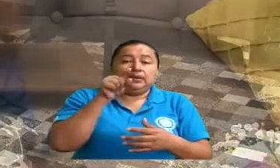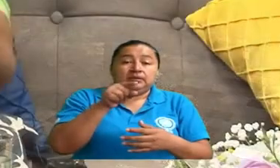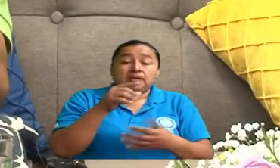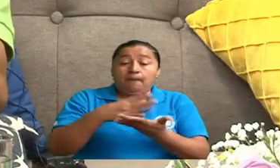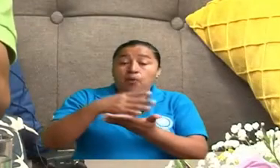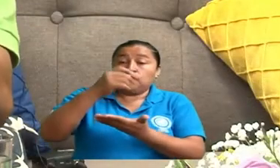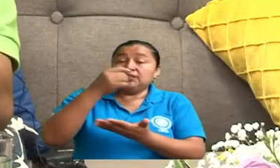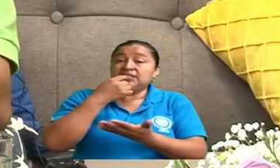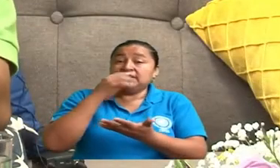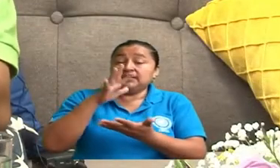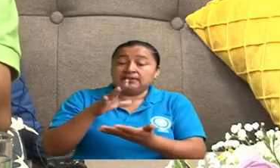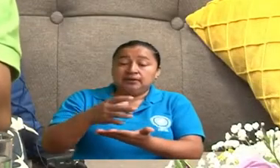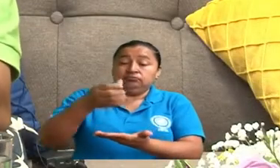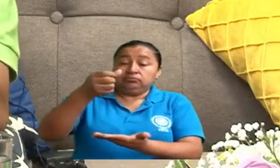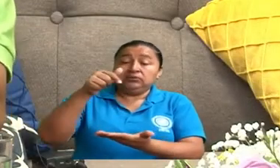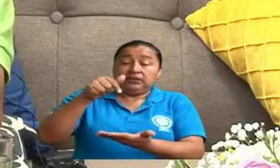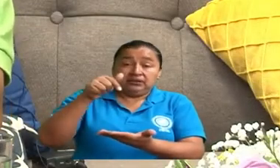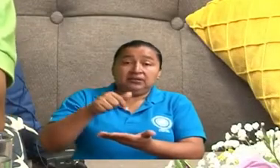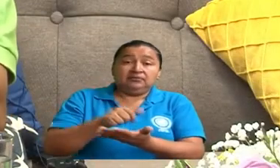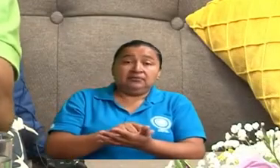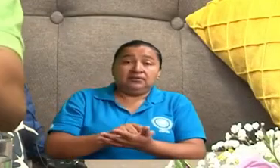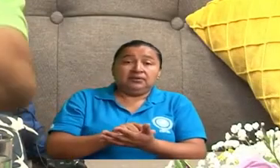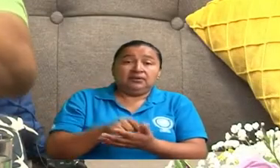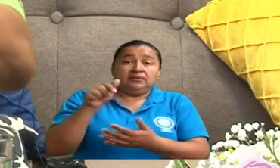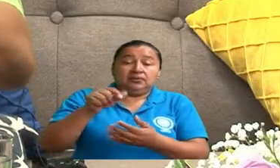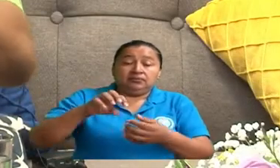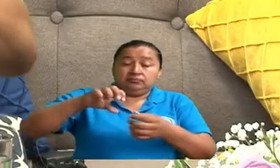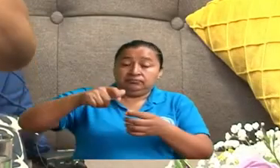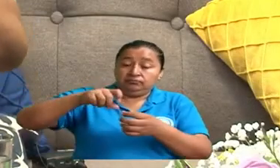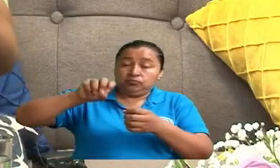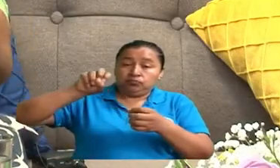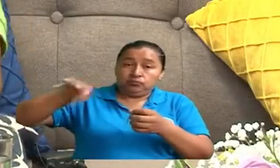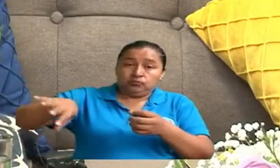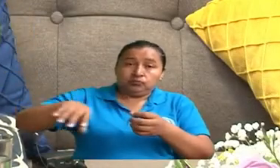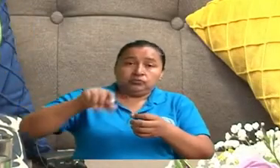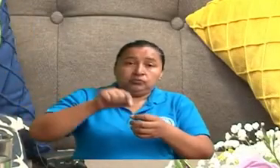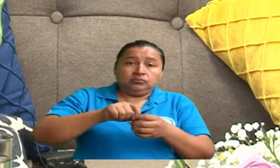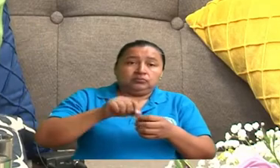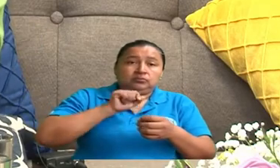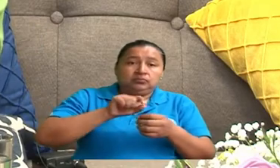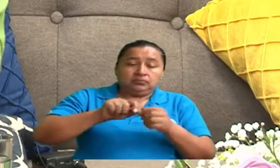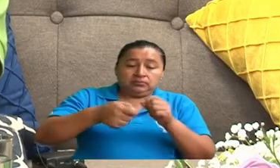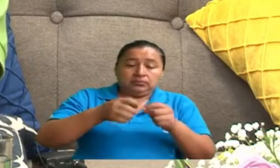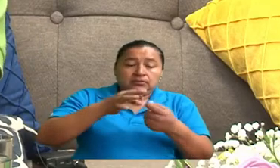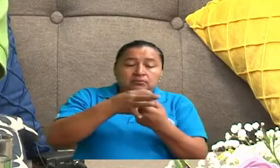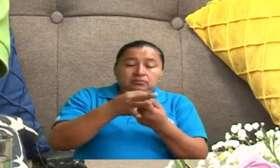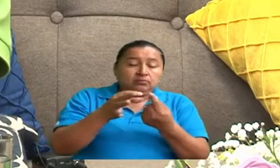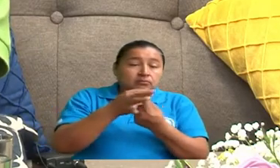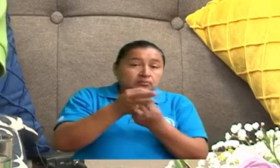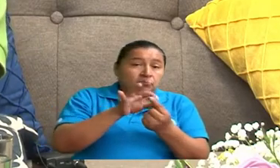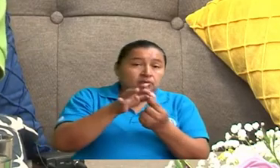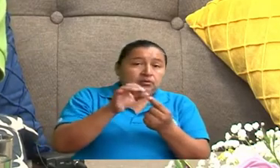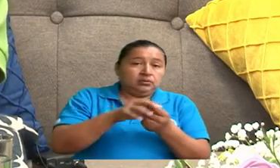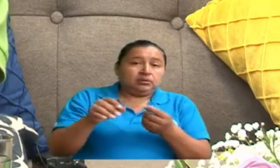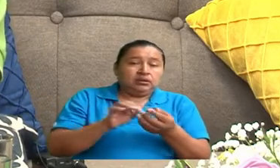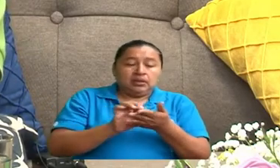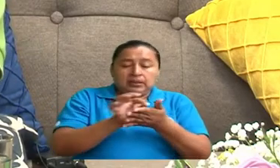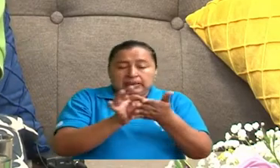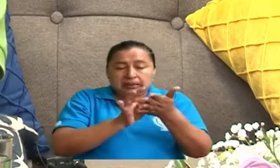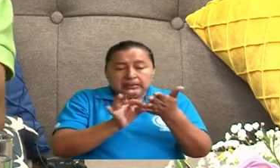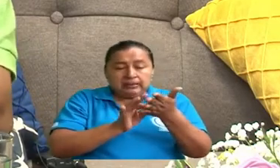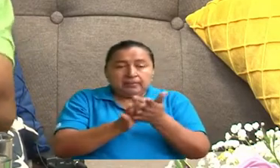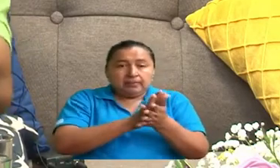esta botellita, ¿ya? La del PET. Quitamos el tapón, le quitamos el anillo, limpiamos